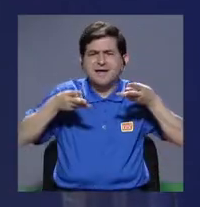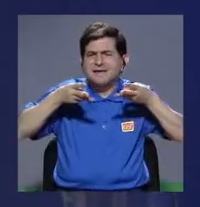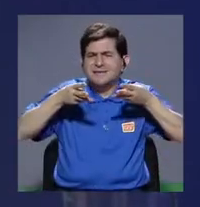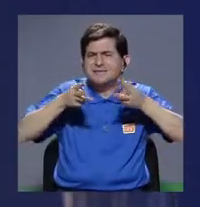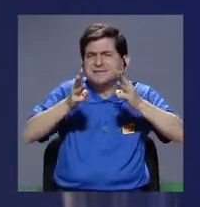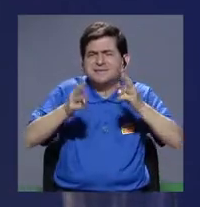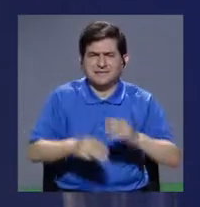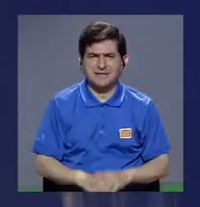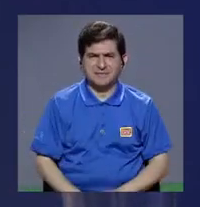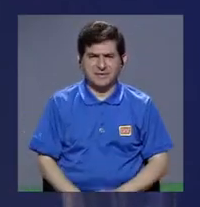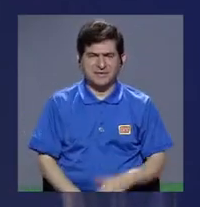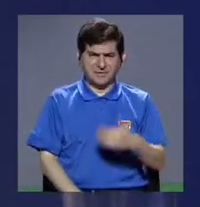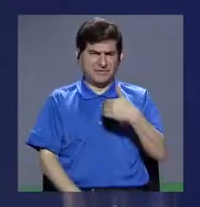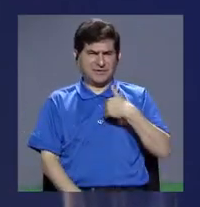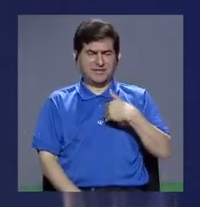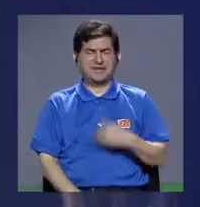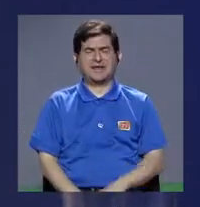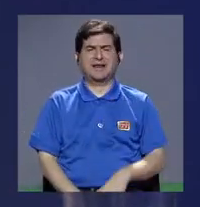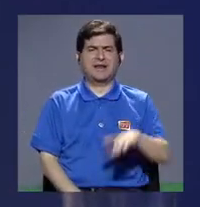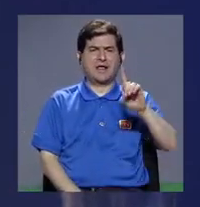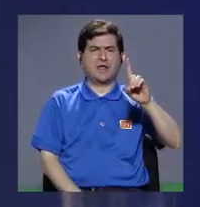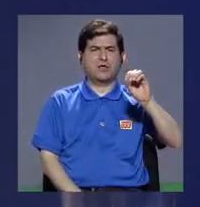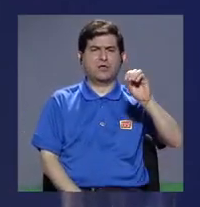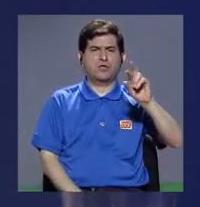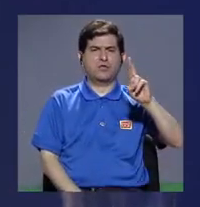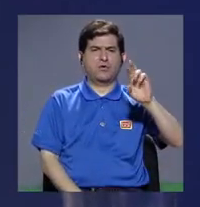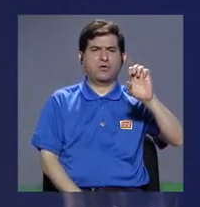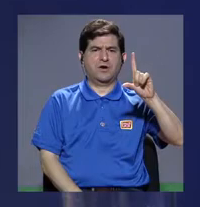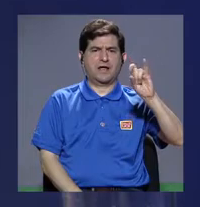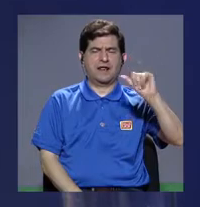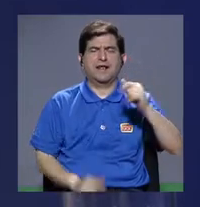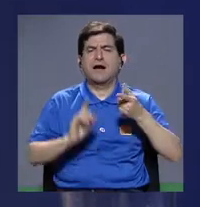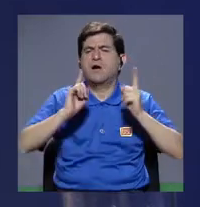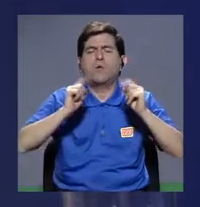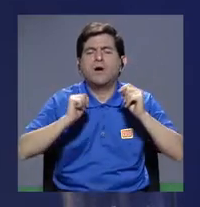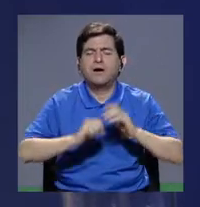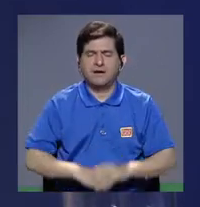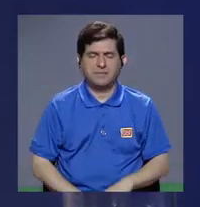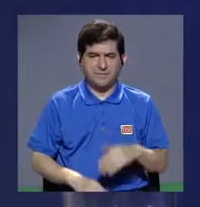de morelia de hacer novelas bueno